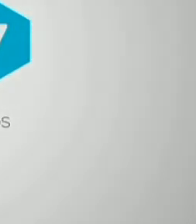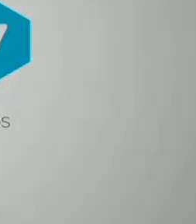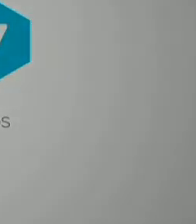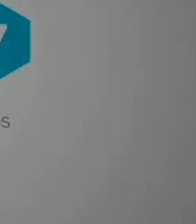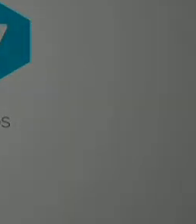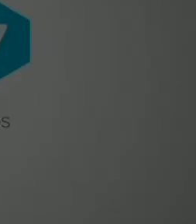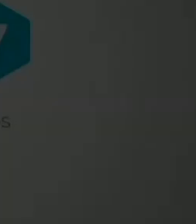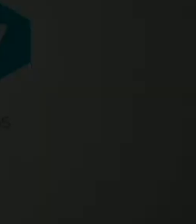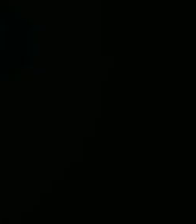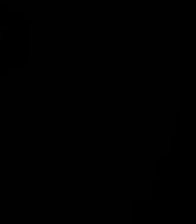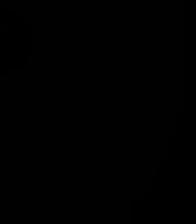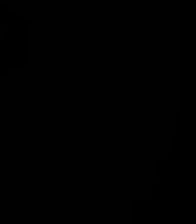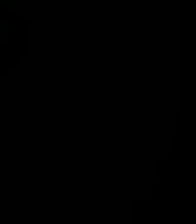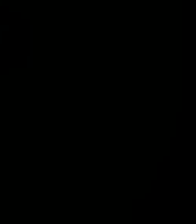¡Gracias! ¡Gracias!